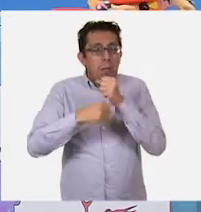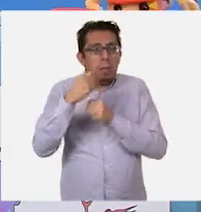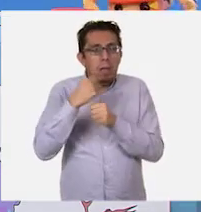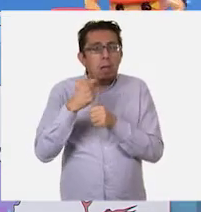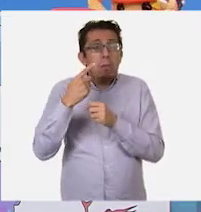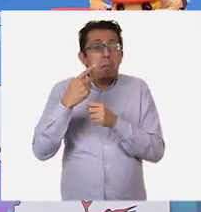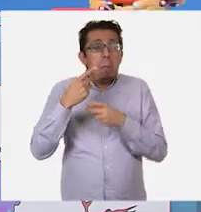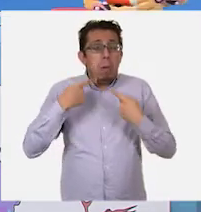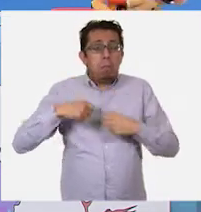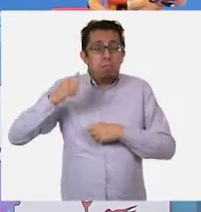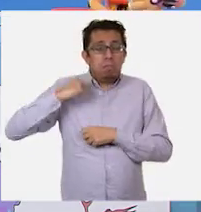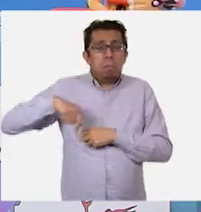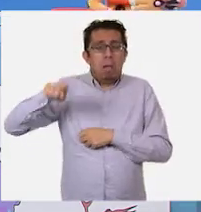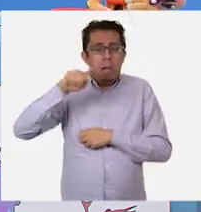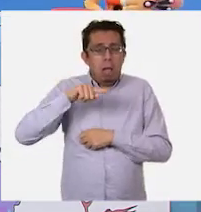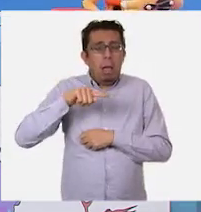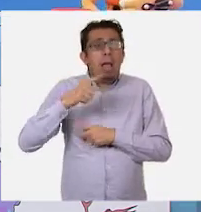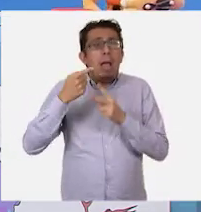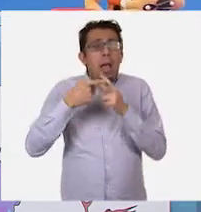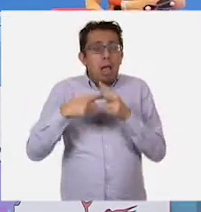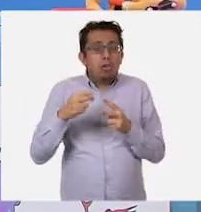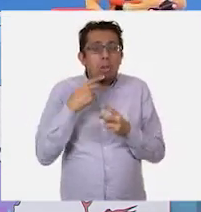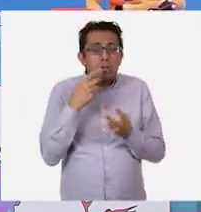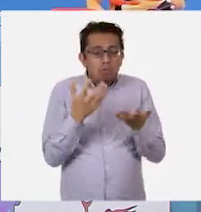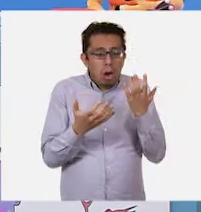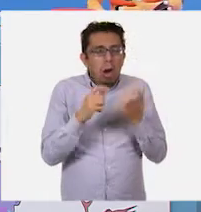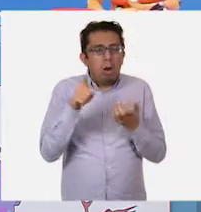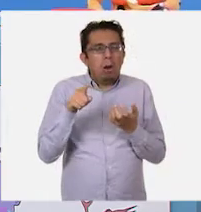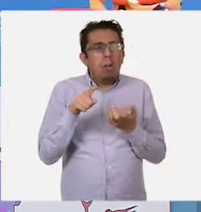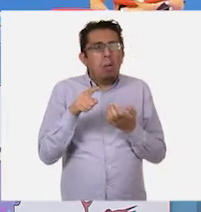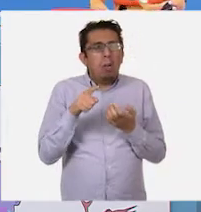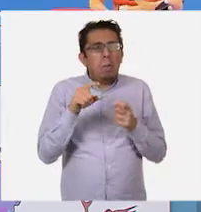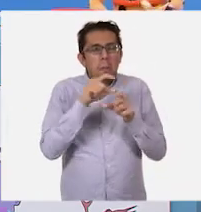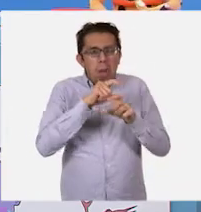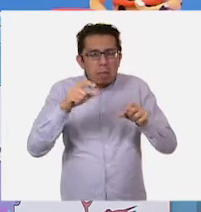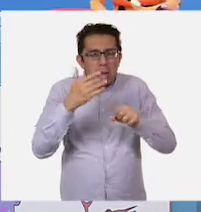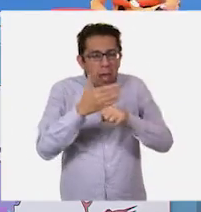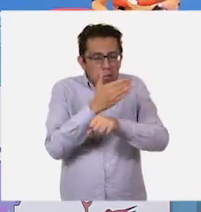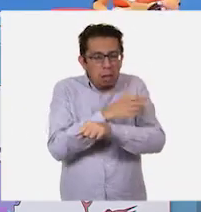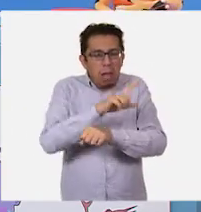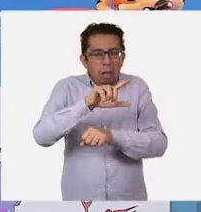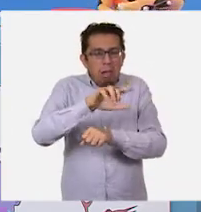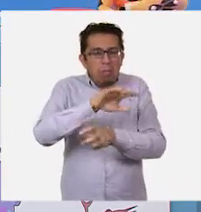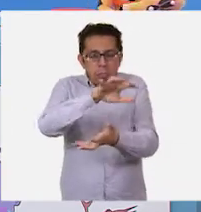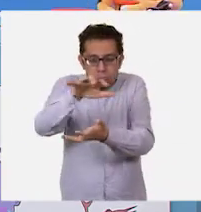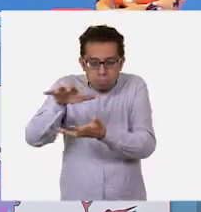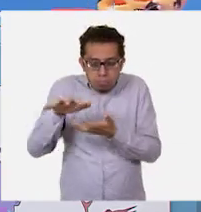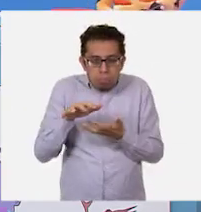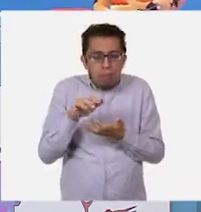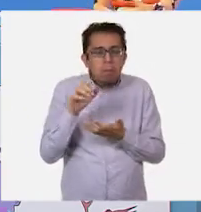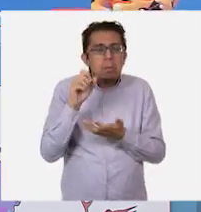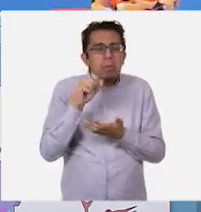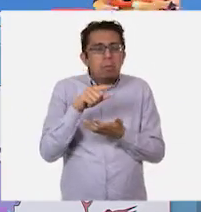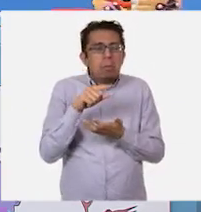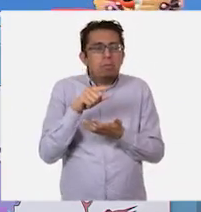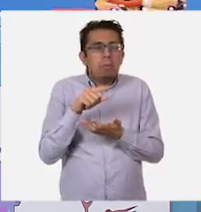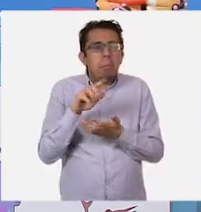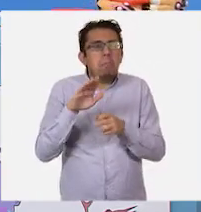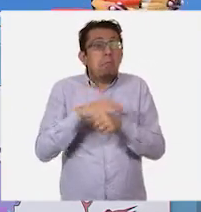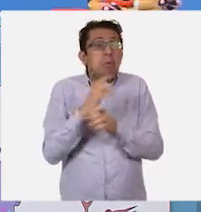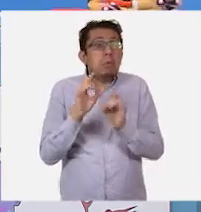fuego, muy probablemente recuperando ramas encendidas y cenizas de los incendios naturales causados por los